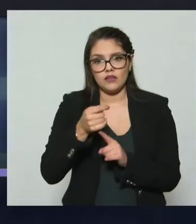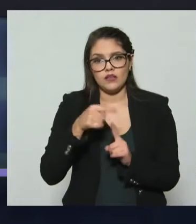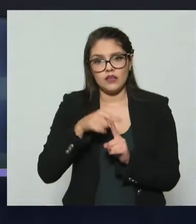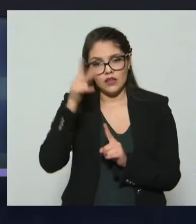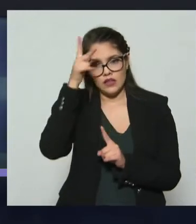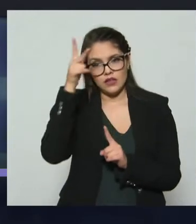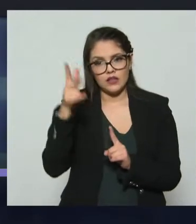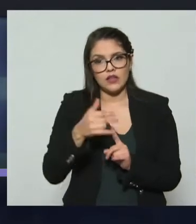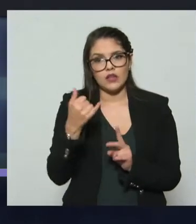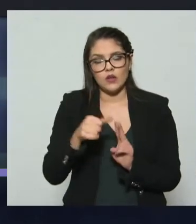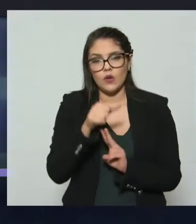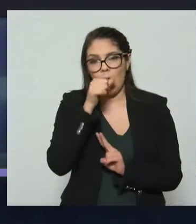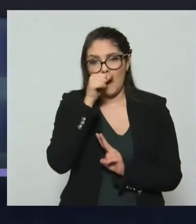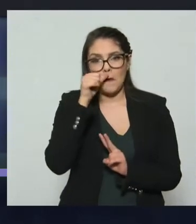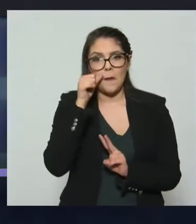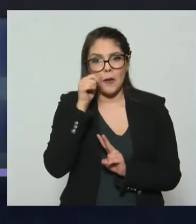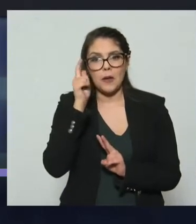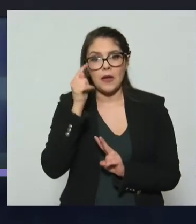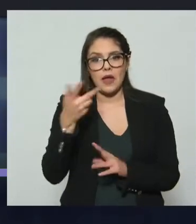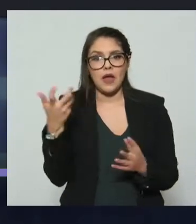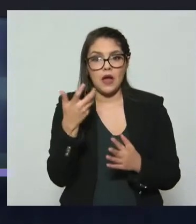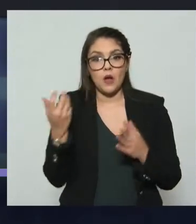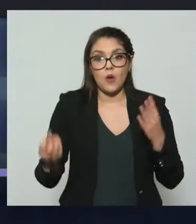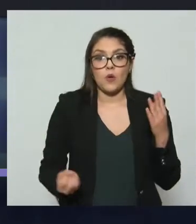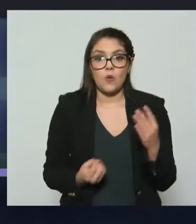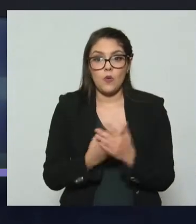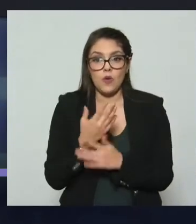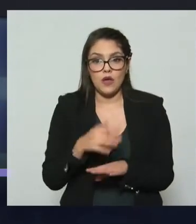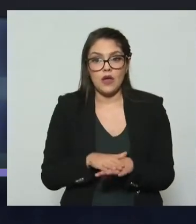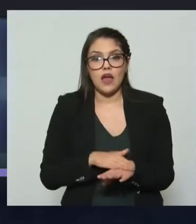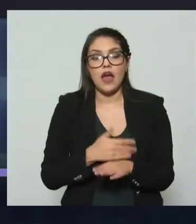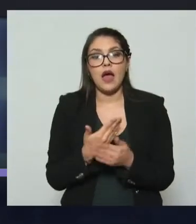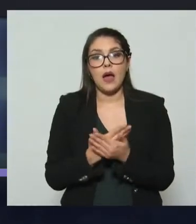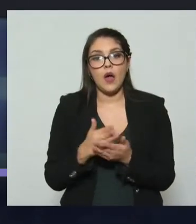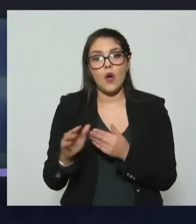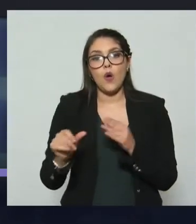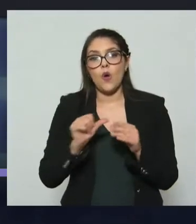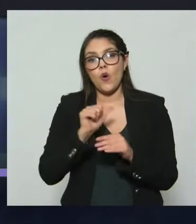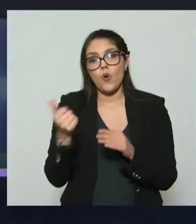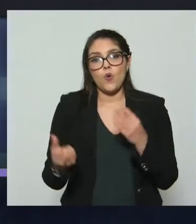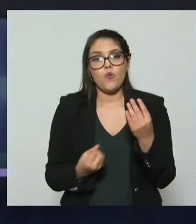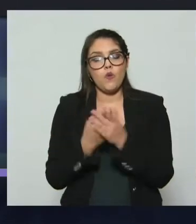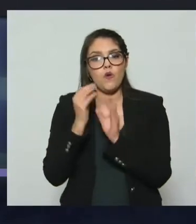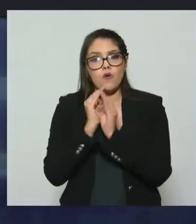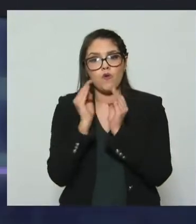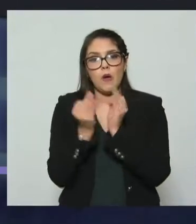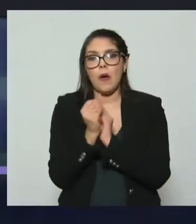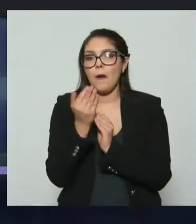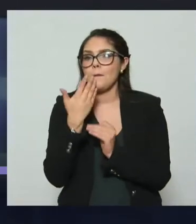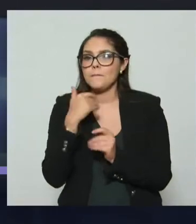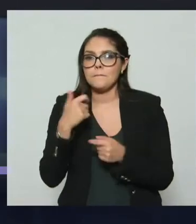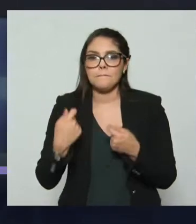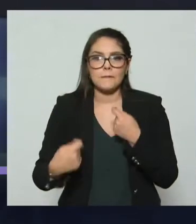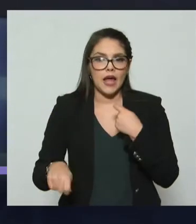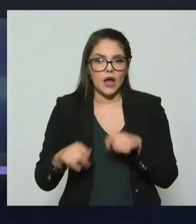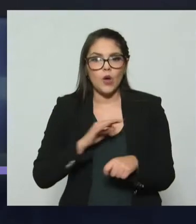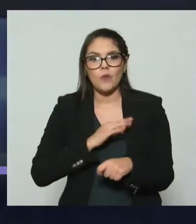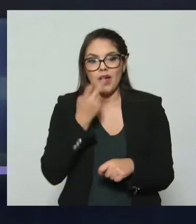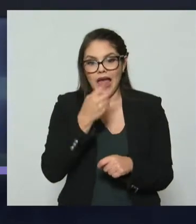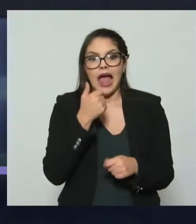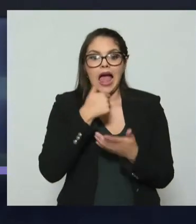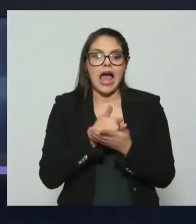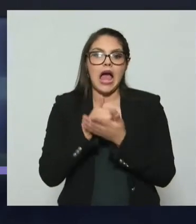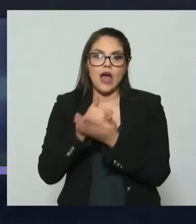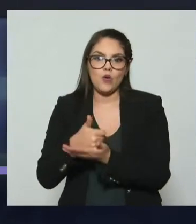Benito Juárez. Van a empezar con nuevos, además con estas modalidades de sin plásticos y demás, para poder empezar a ejercer este tipo